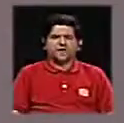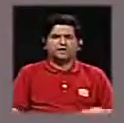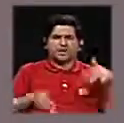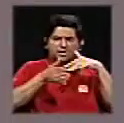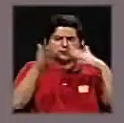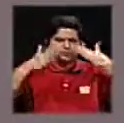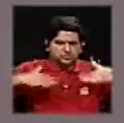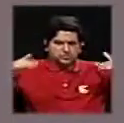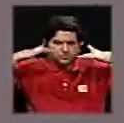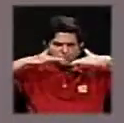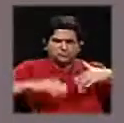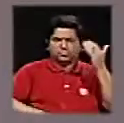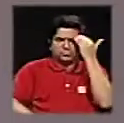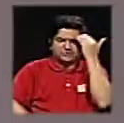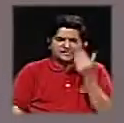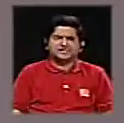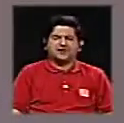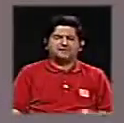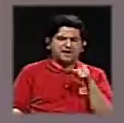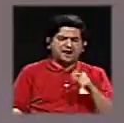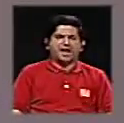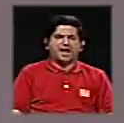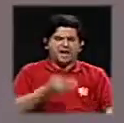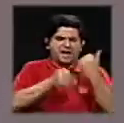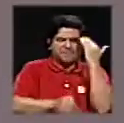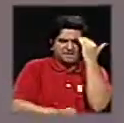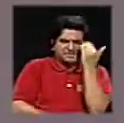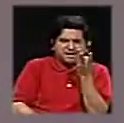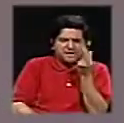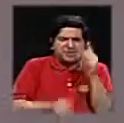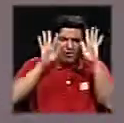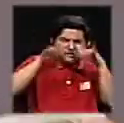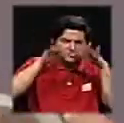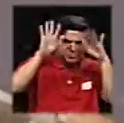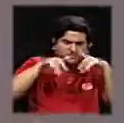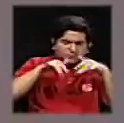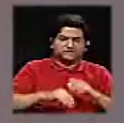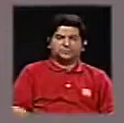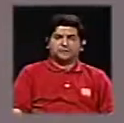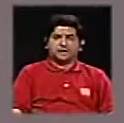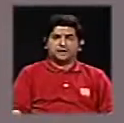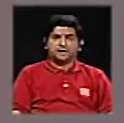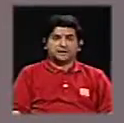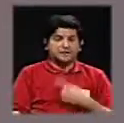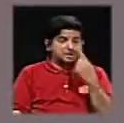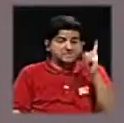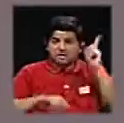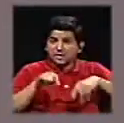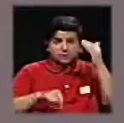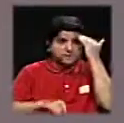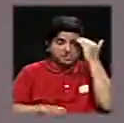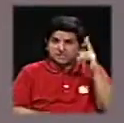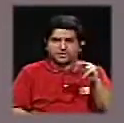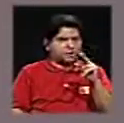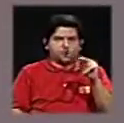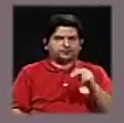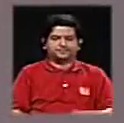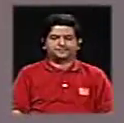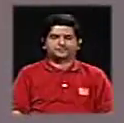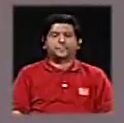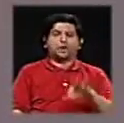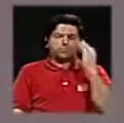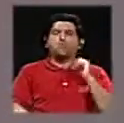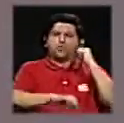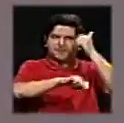agua llovida y cómo preverla. Entonces no podemos decir que no se pueda saber eso. Por supuesto, hay formas